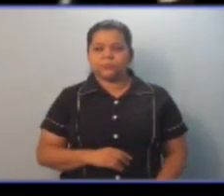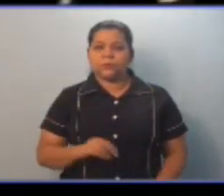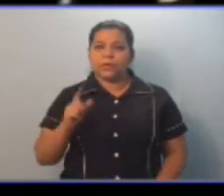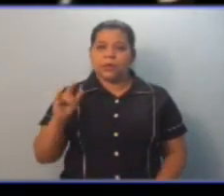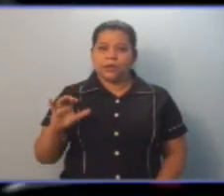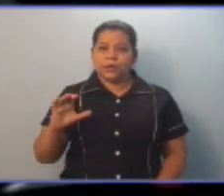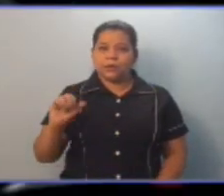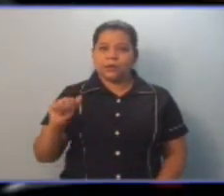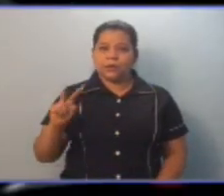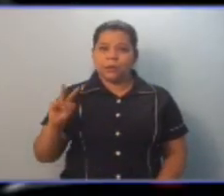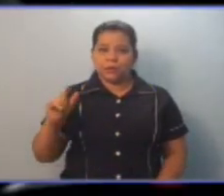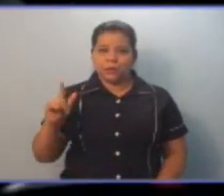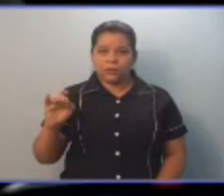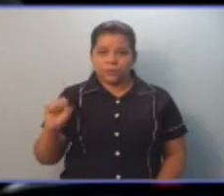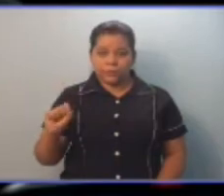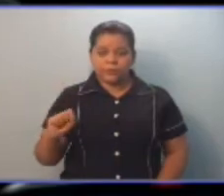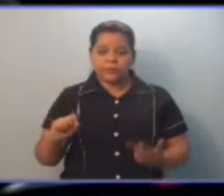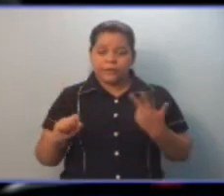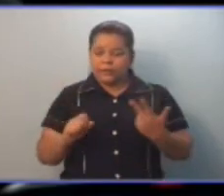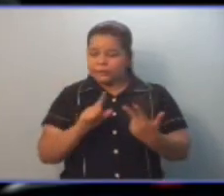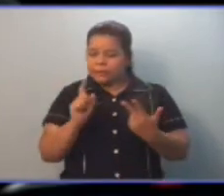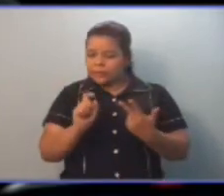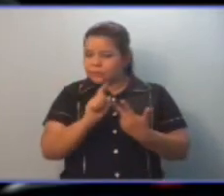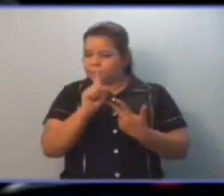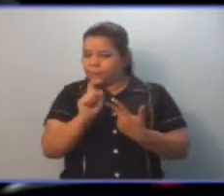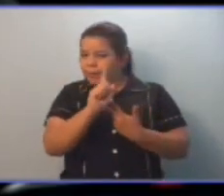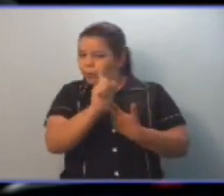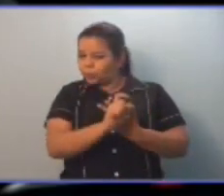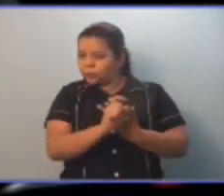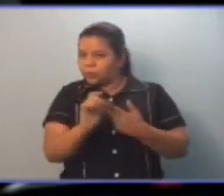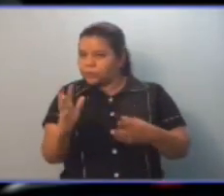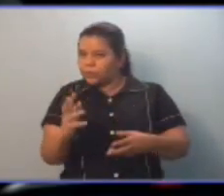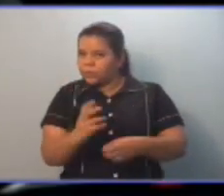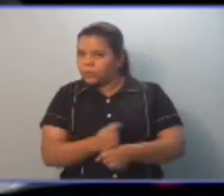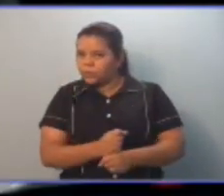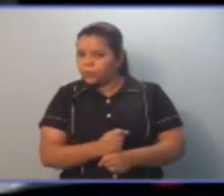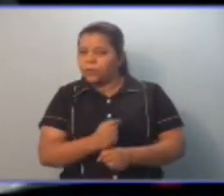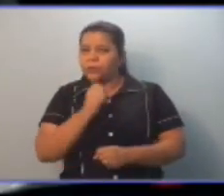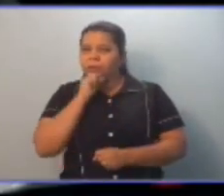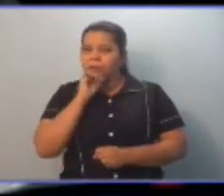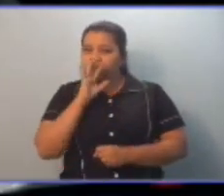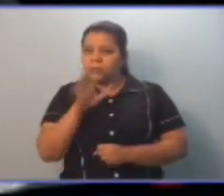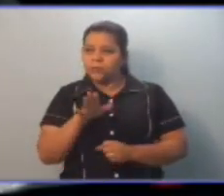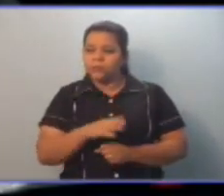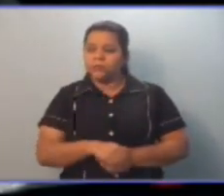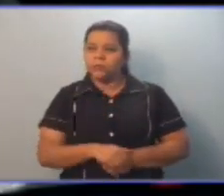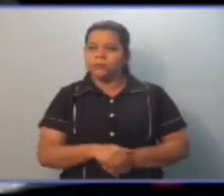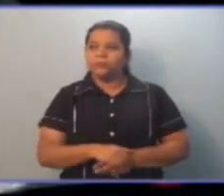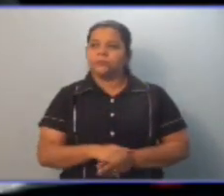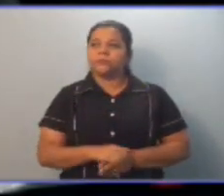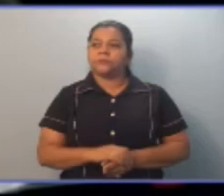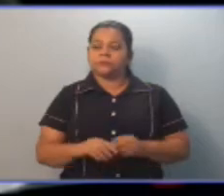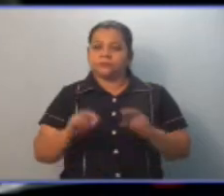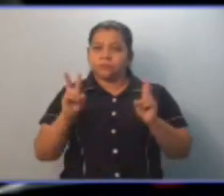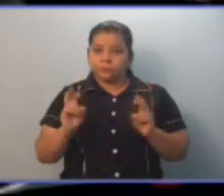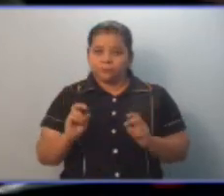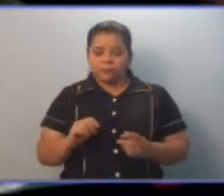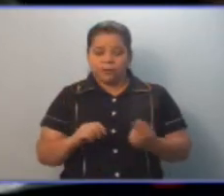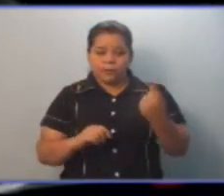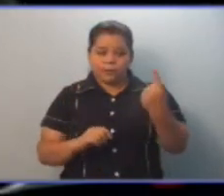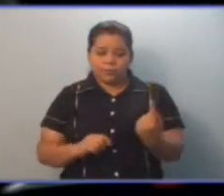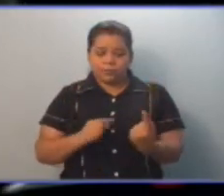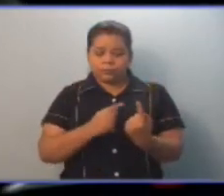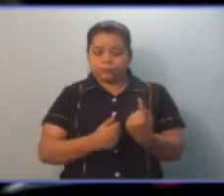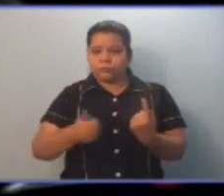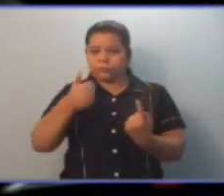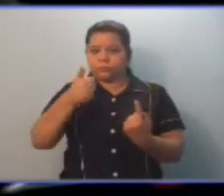Licenciado Vilés, hay tres preguntas que redundan en lo mismo, se las voy a resumir. Y es sobre, como miembro del Tribunal de